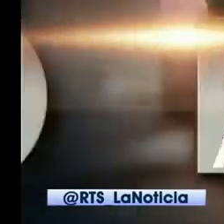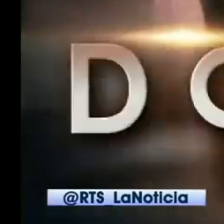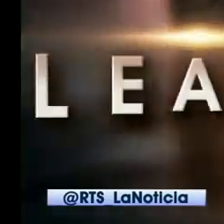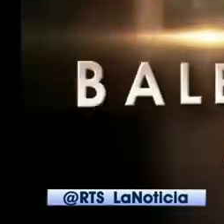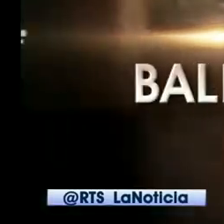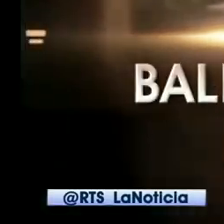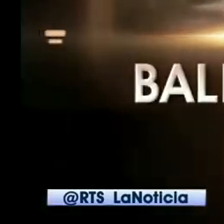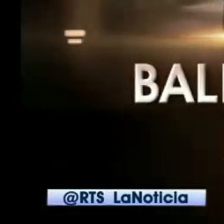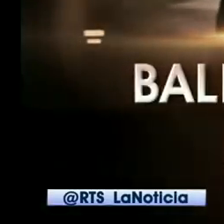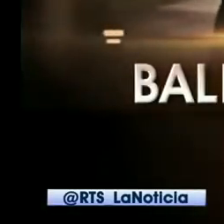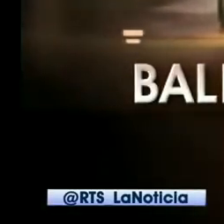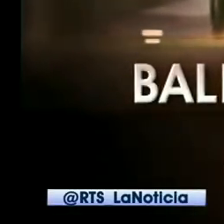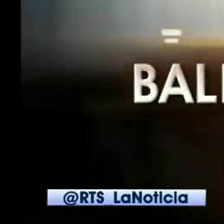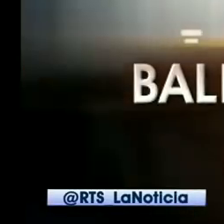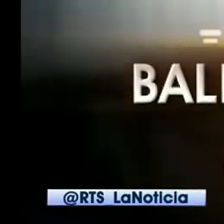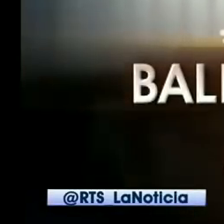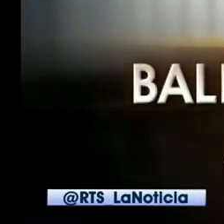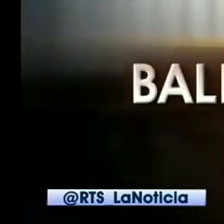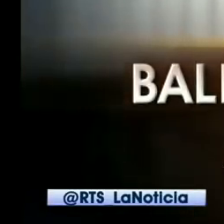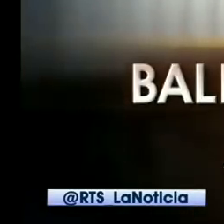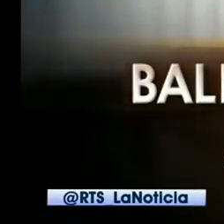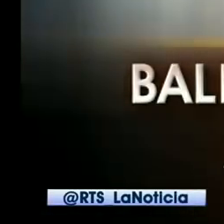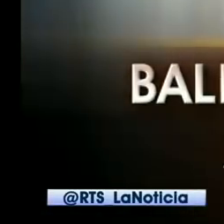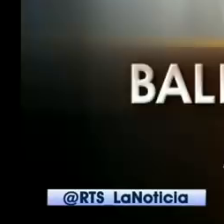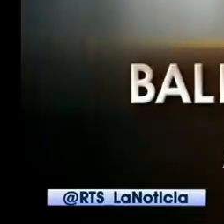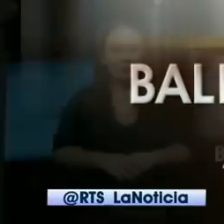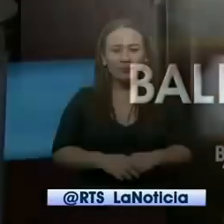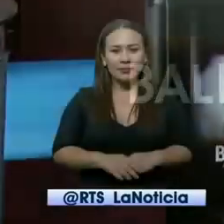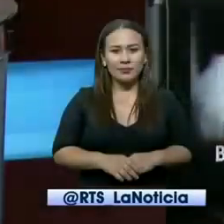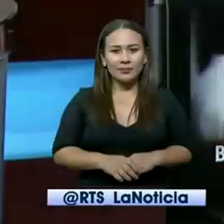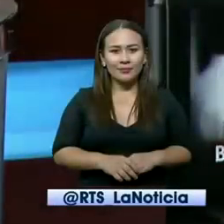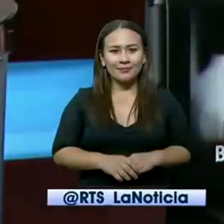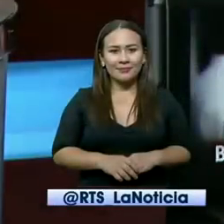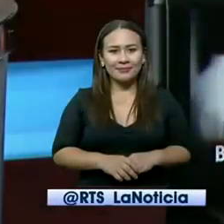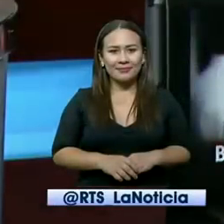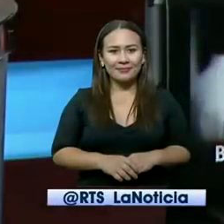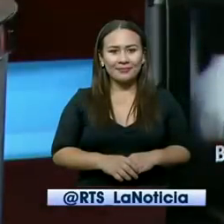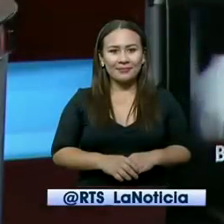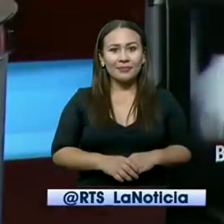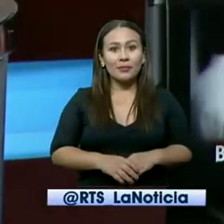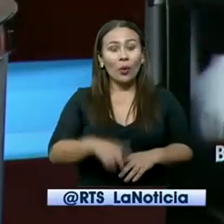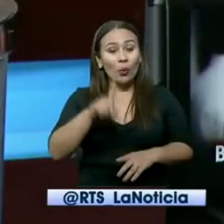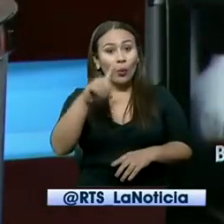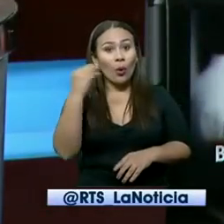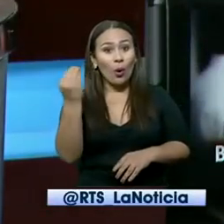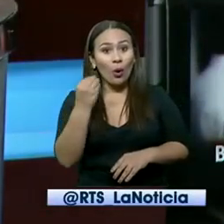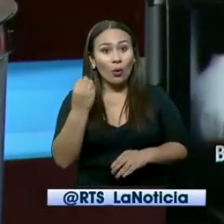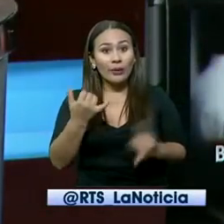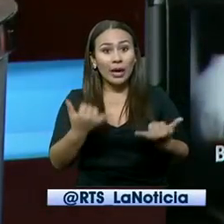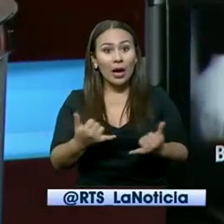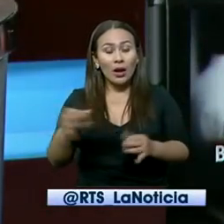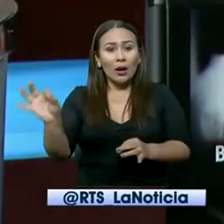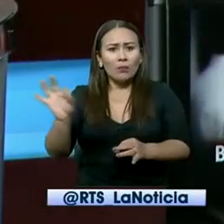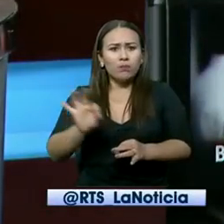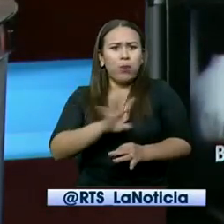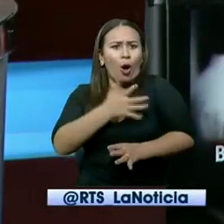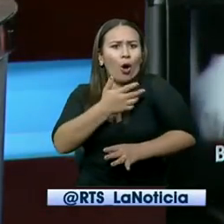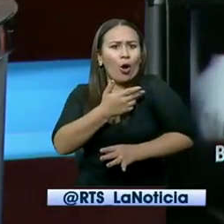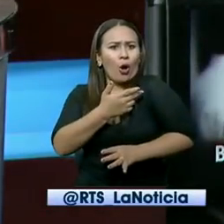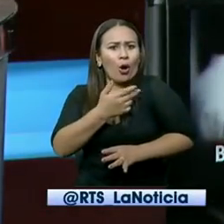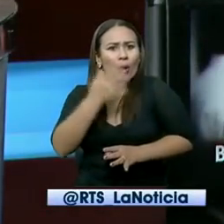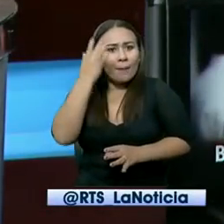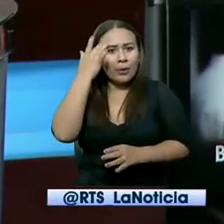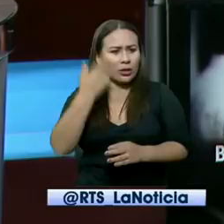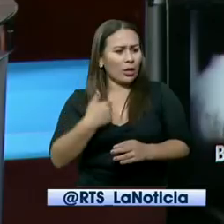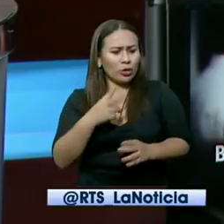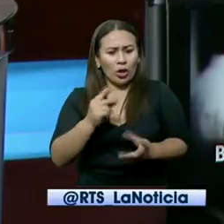Un joven resultó herido de bala tras resistirse a